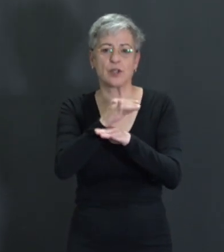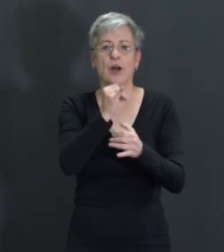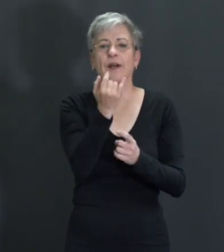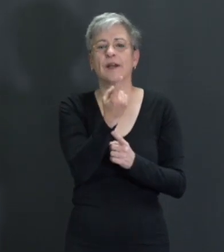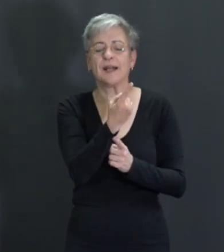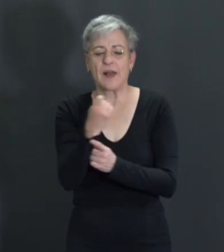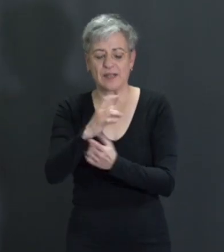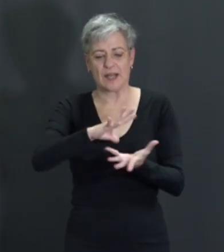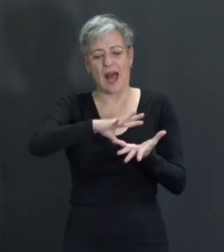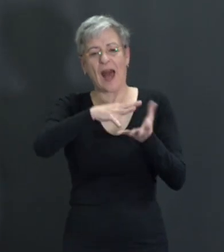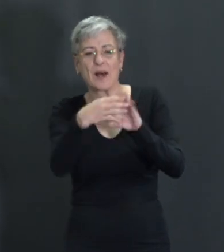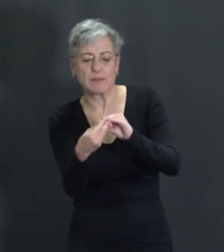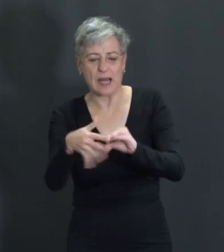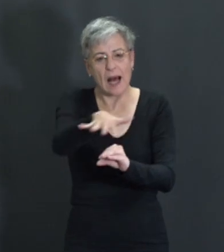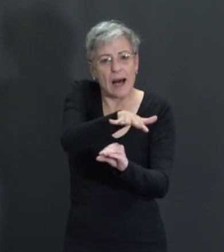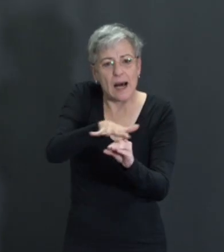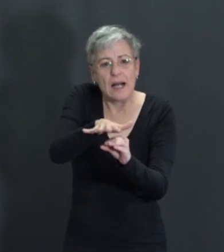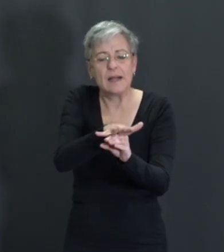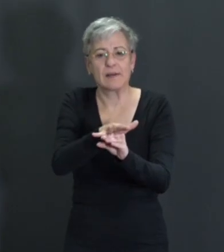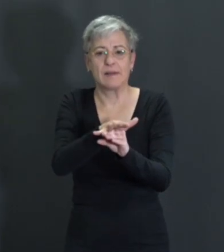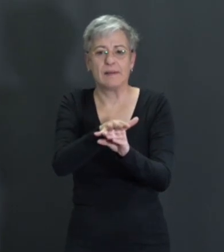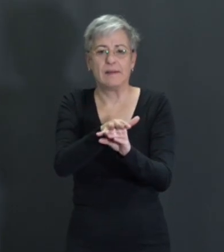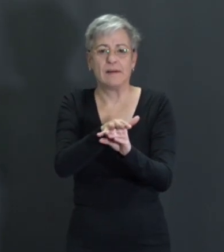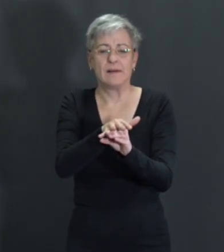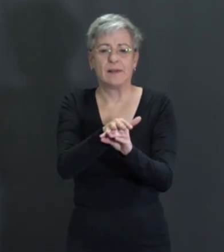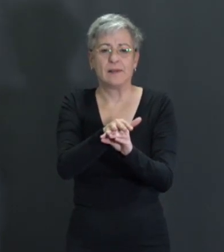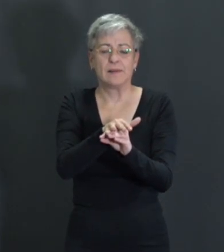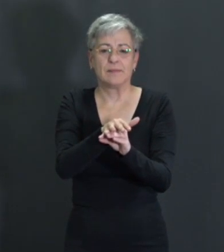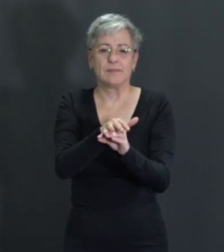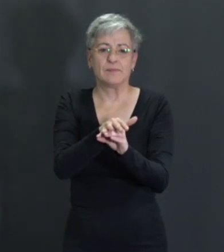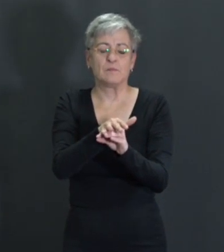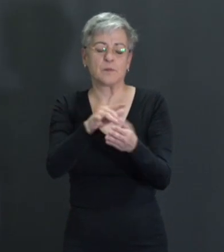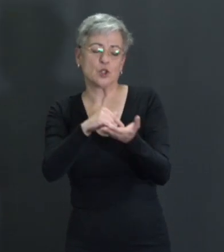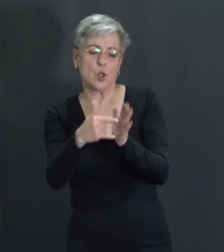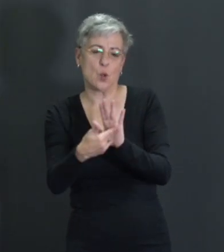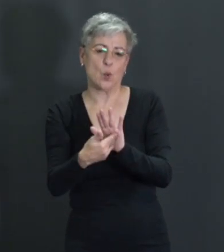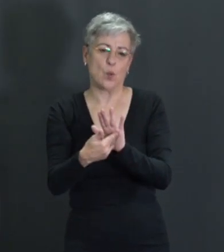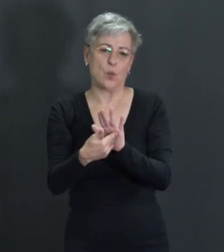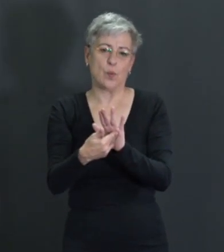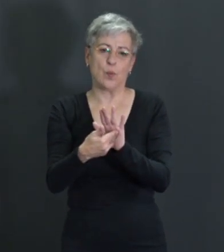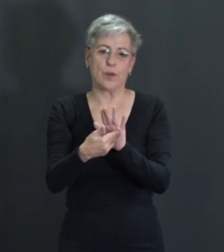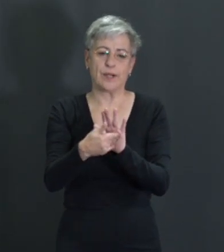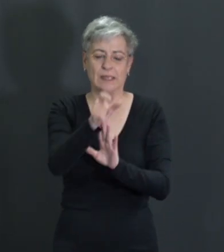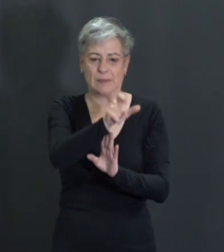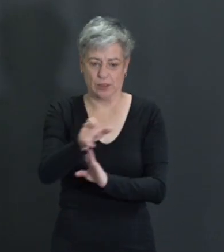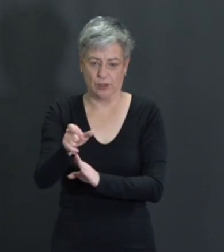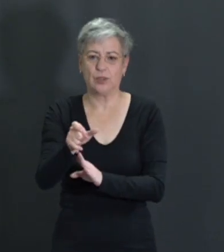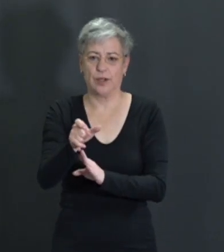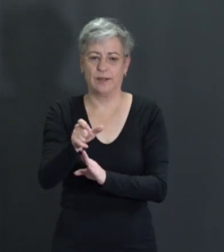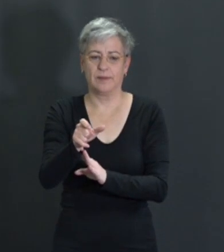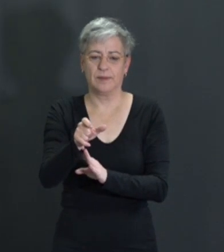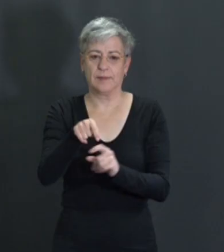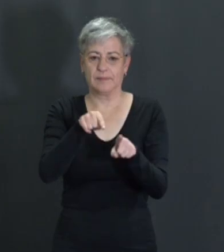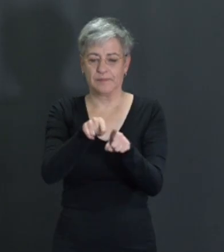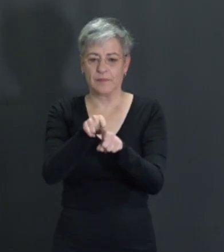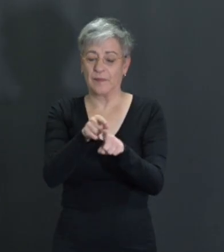adaptar entornos y de adaptar en general pues soluciones a estas personas. Ahí